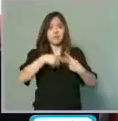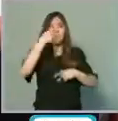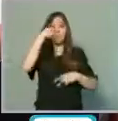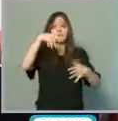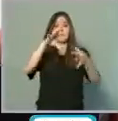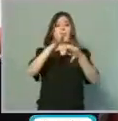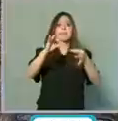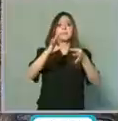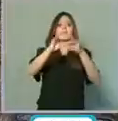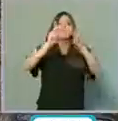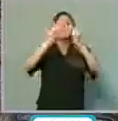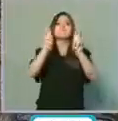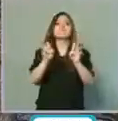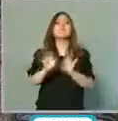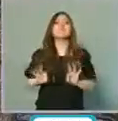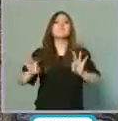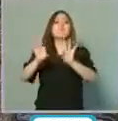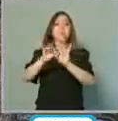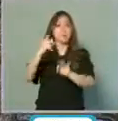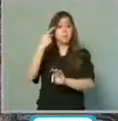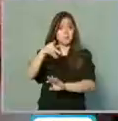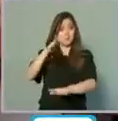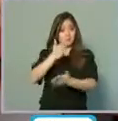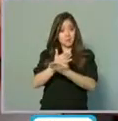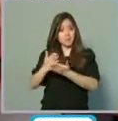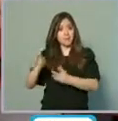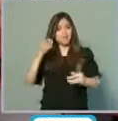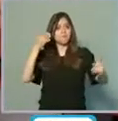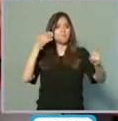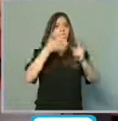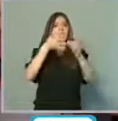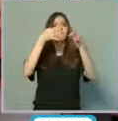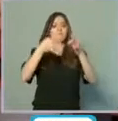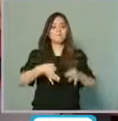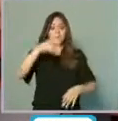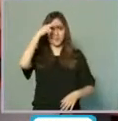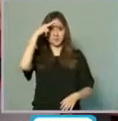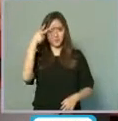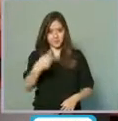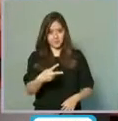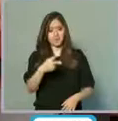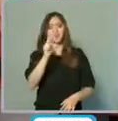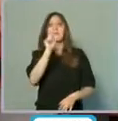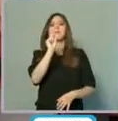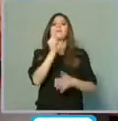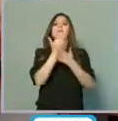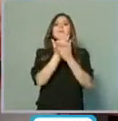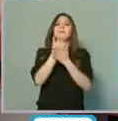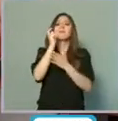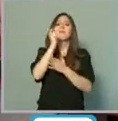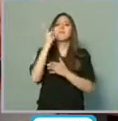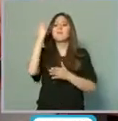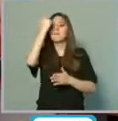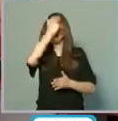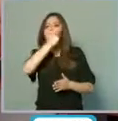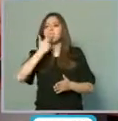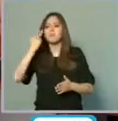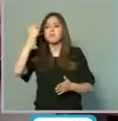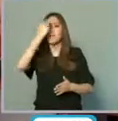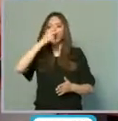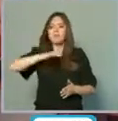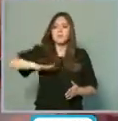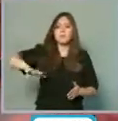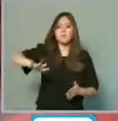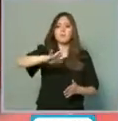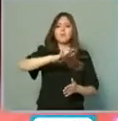y tan mexicano. Así es, tan mexicano. Aquí ya tenemos unas muestras, seguramente ahorita en cámara nos van a ayudar a checarlo, pero yo creo que primero nos expliques por qué es